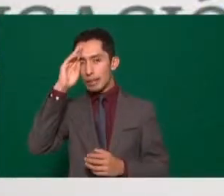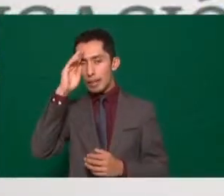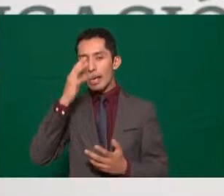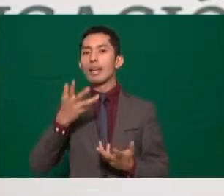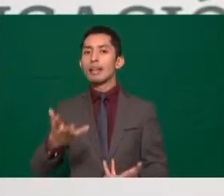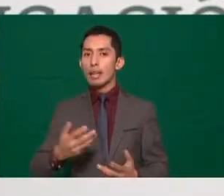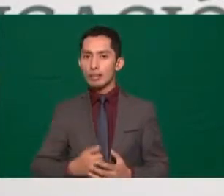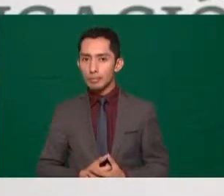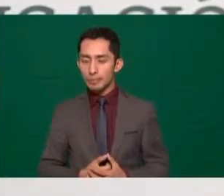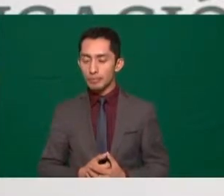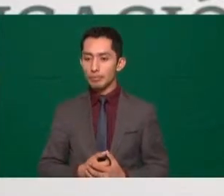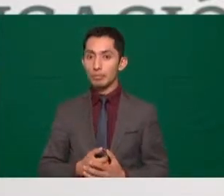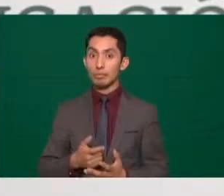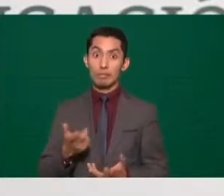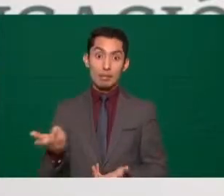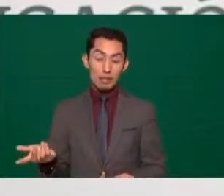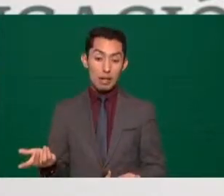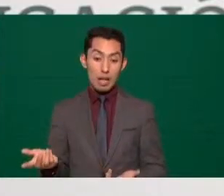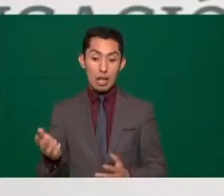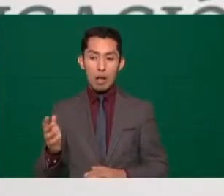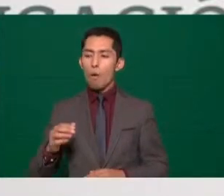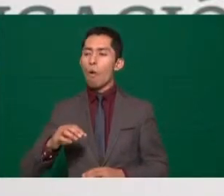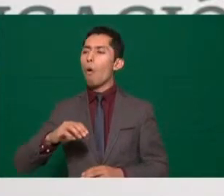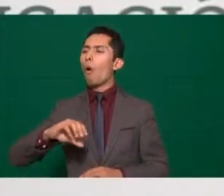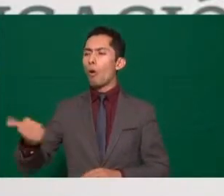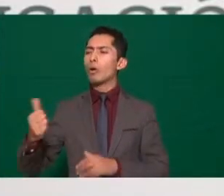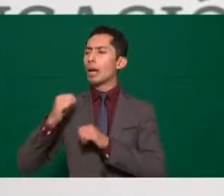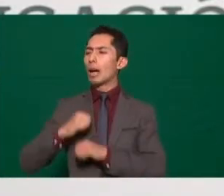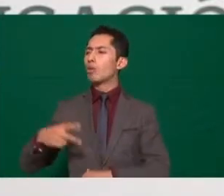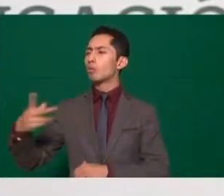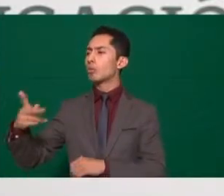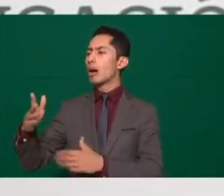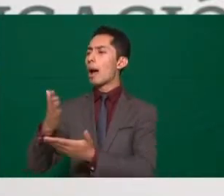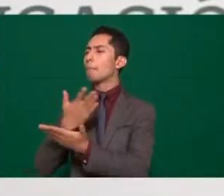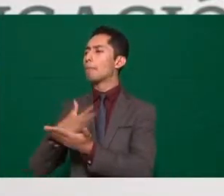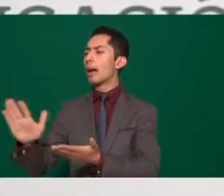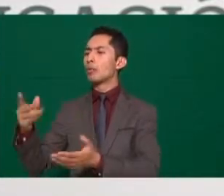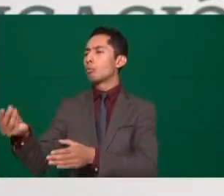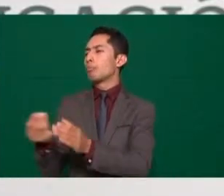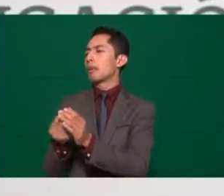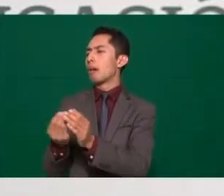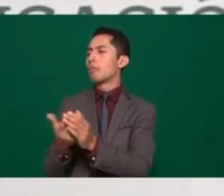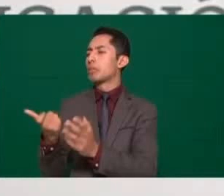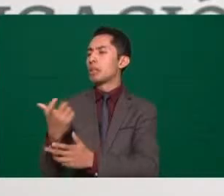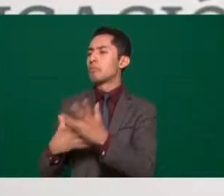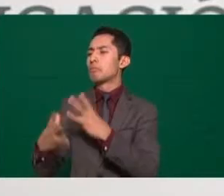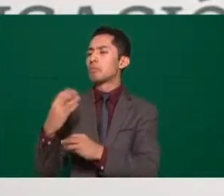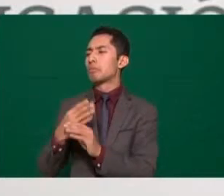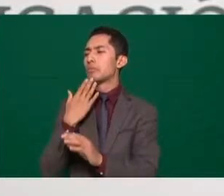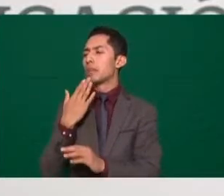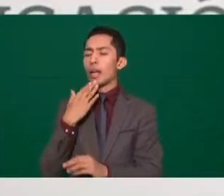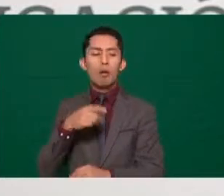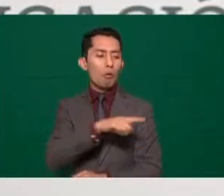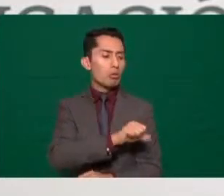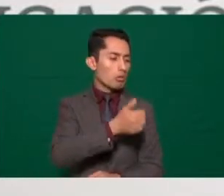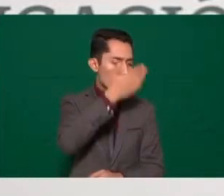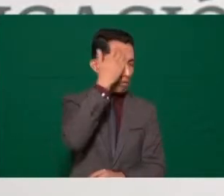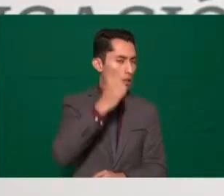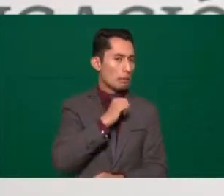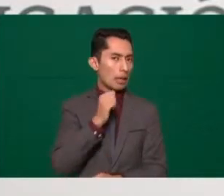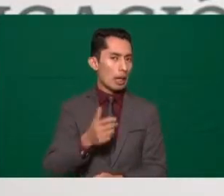¿Que el mercado lo resolvía todo? Sí, pero cuando